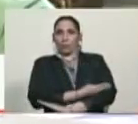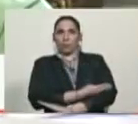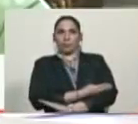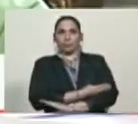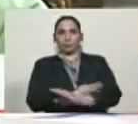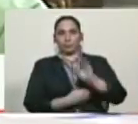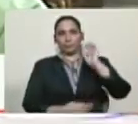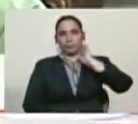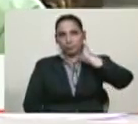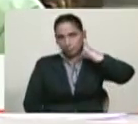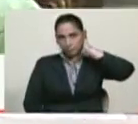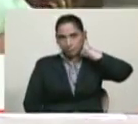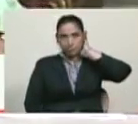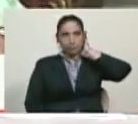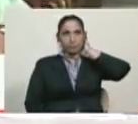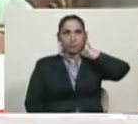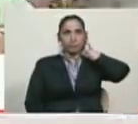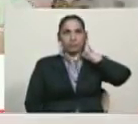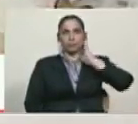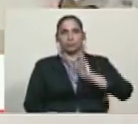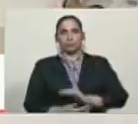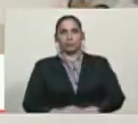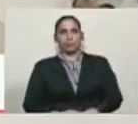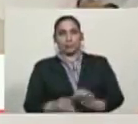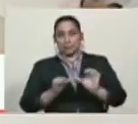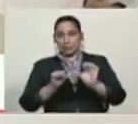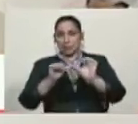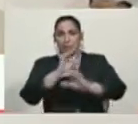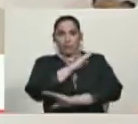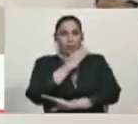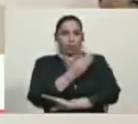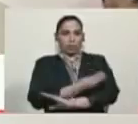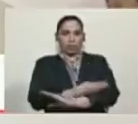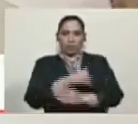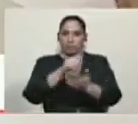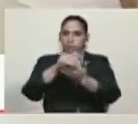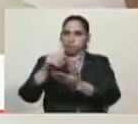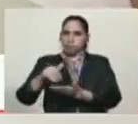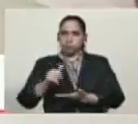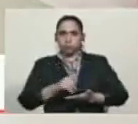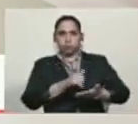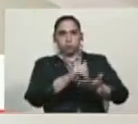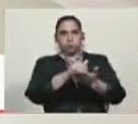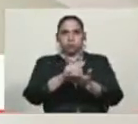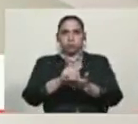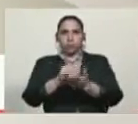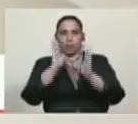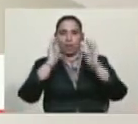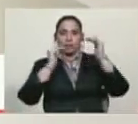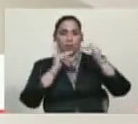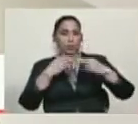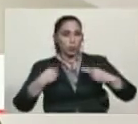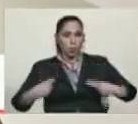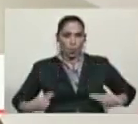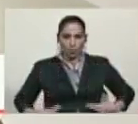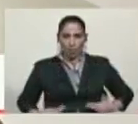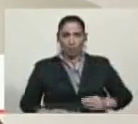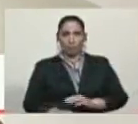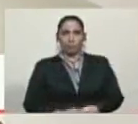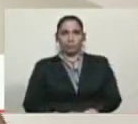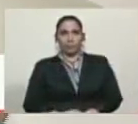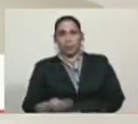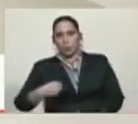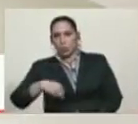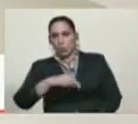en los hospitales seguir fortaleciendo la dotación la atención humana a nuestro